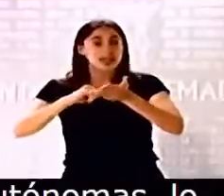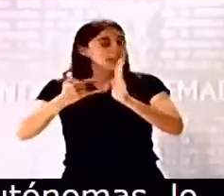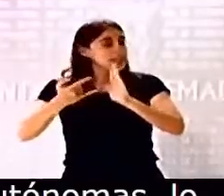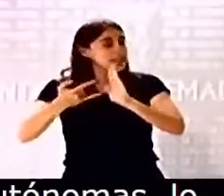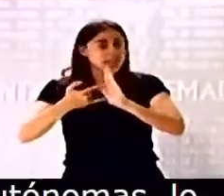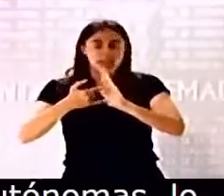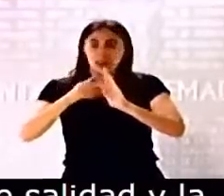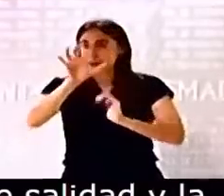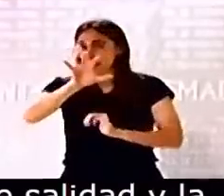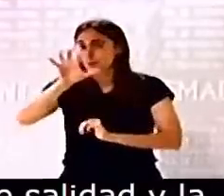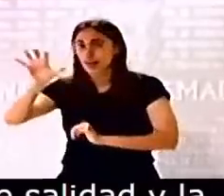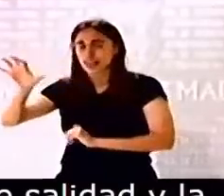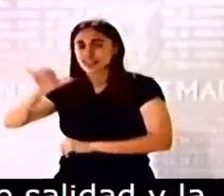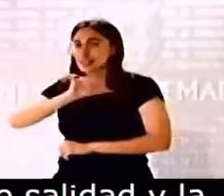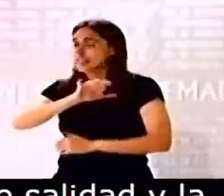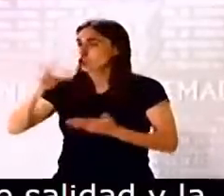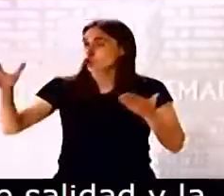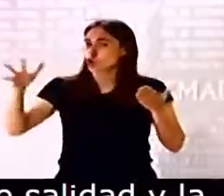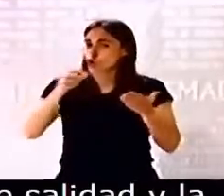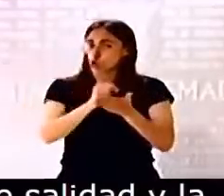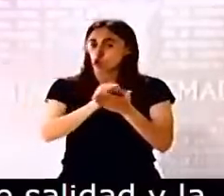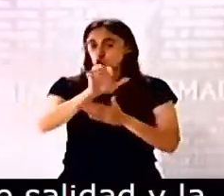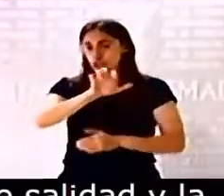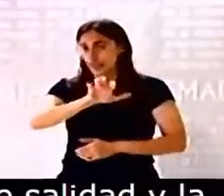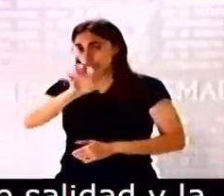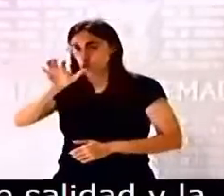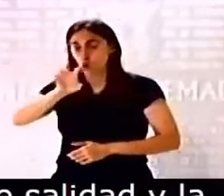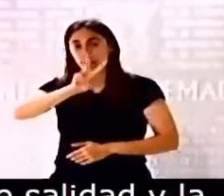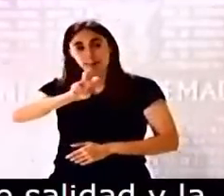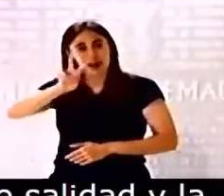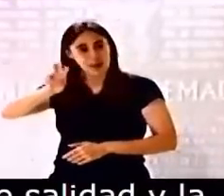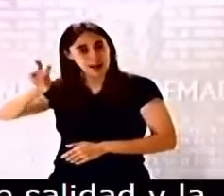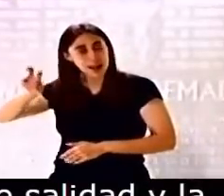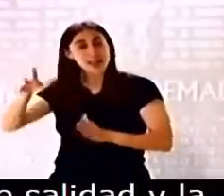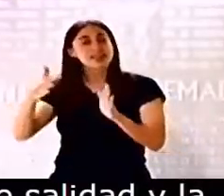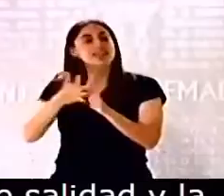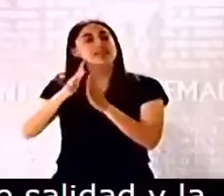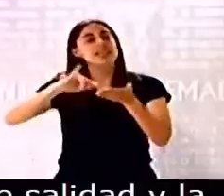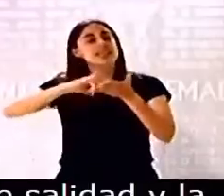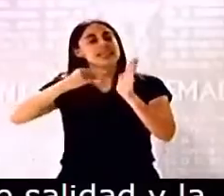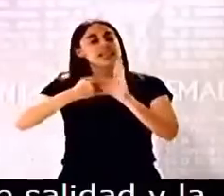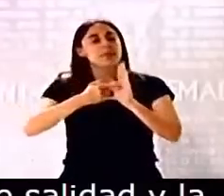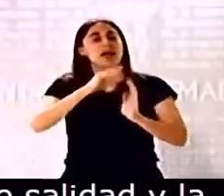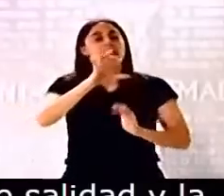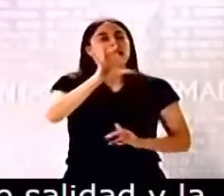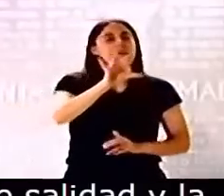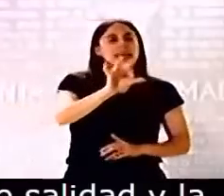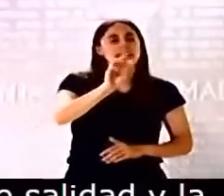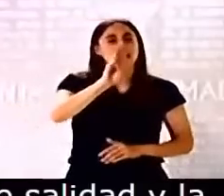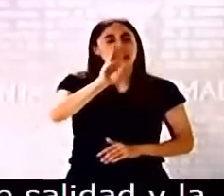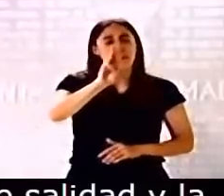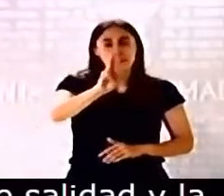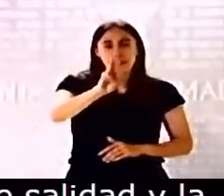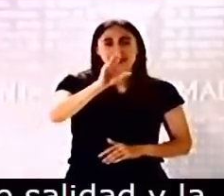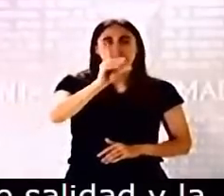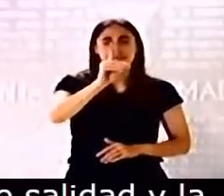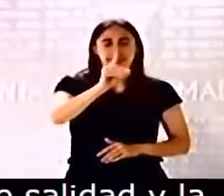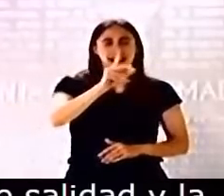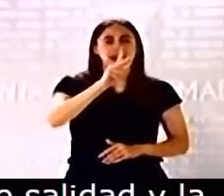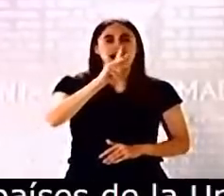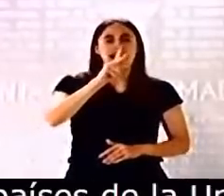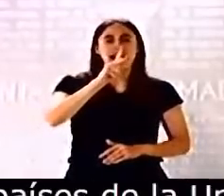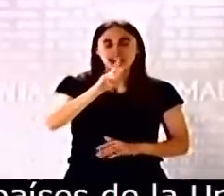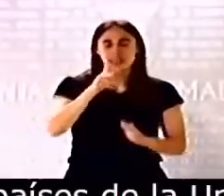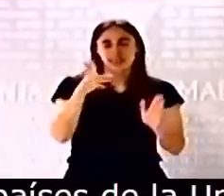todos los países de la Unión Europea, que es a través del sistema SPTH, que es un